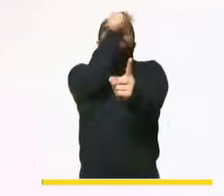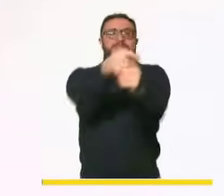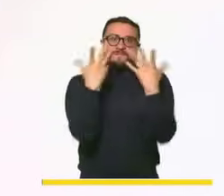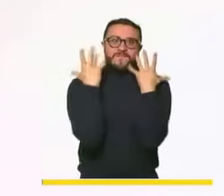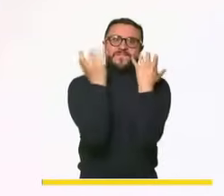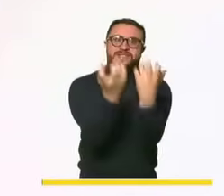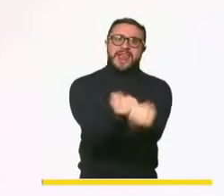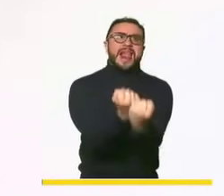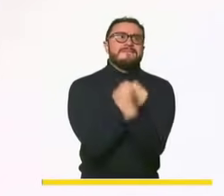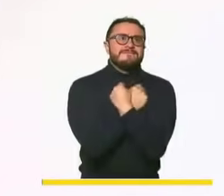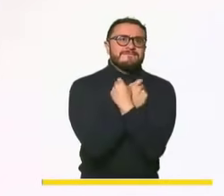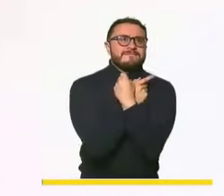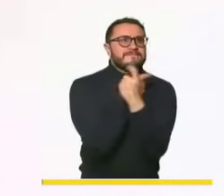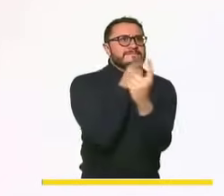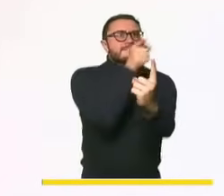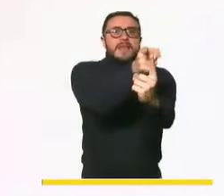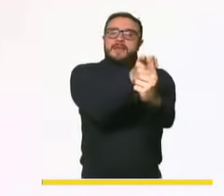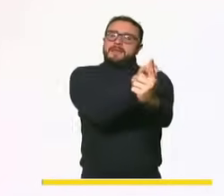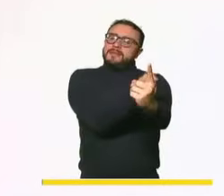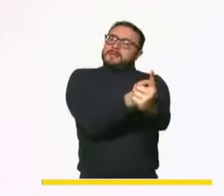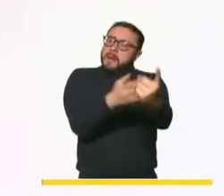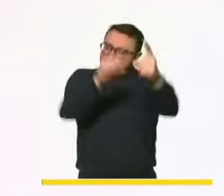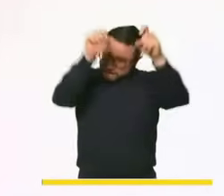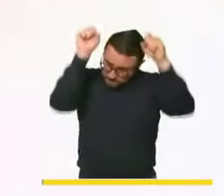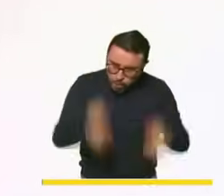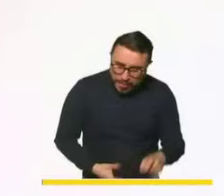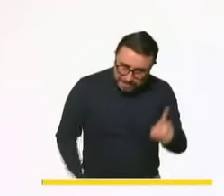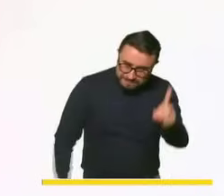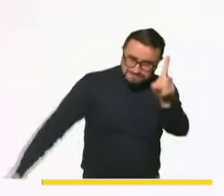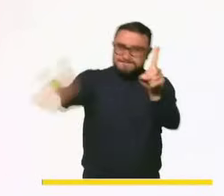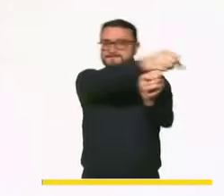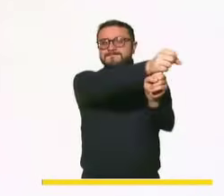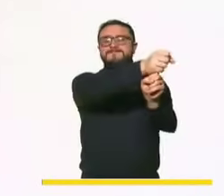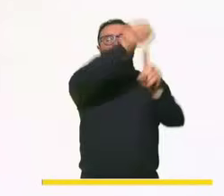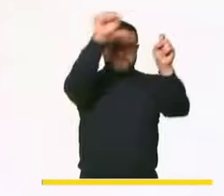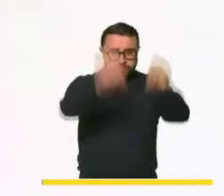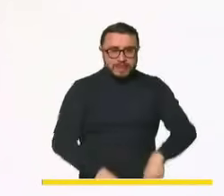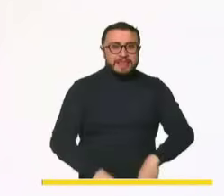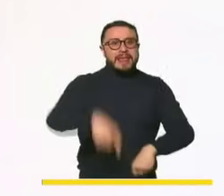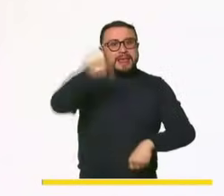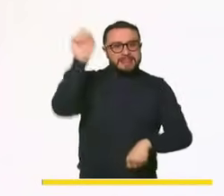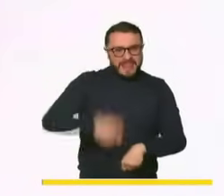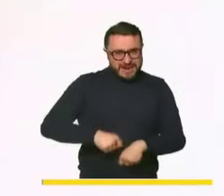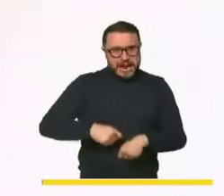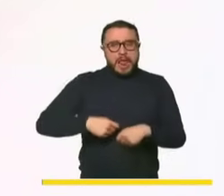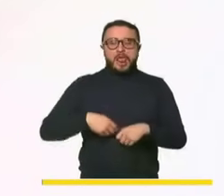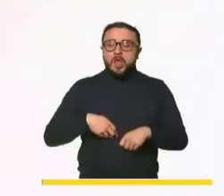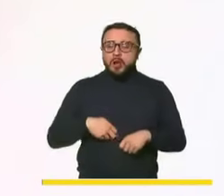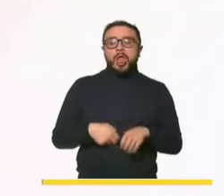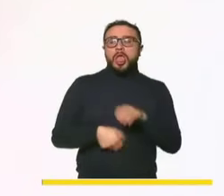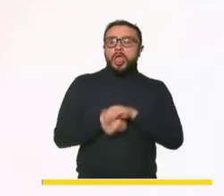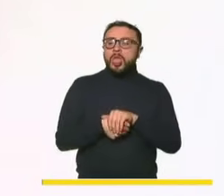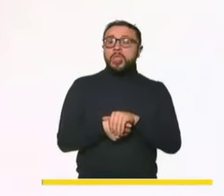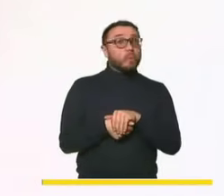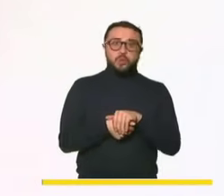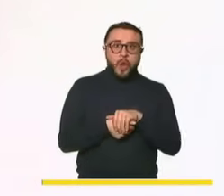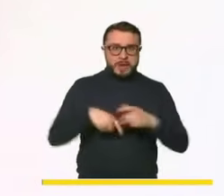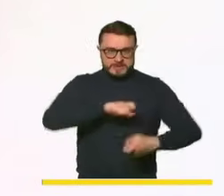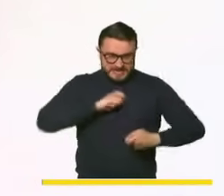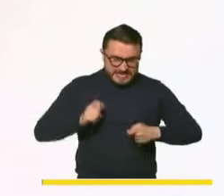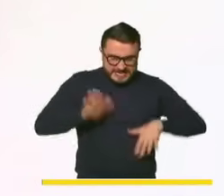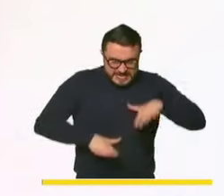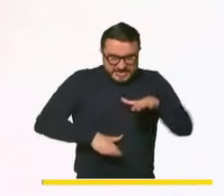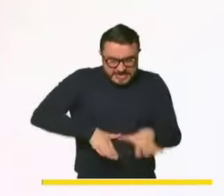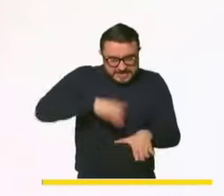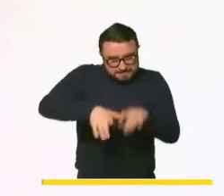quiere con el alma y por tanto se puede conseguir. Hay que apretar el paso para que sea posible la